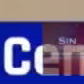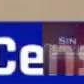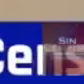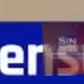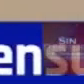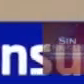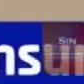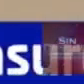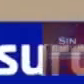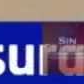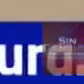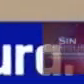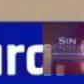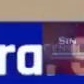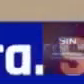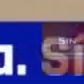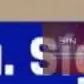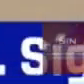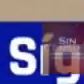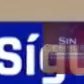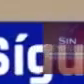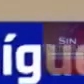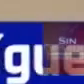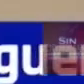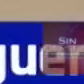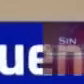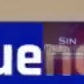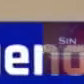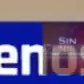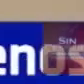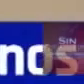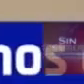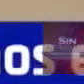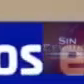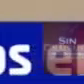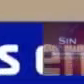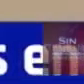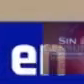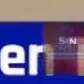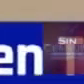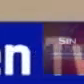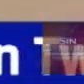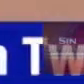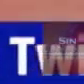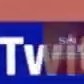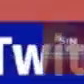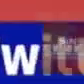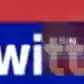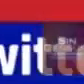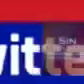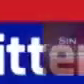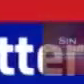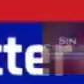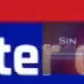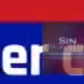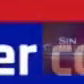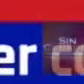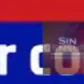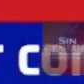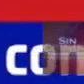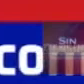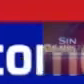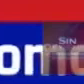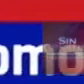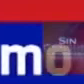dicho, Luisa María Alcalde, la secretaria del Trabajo, sobre esta votación